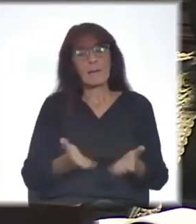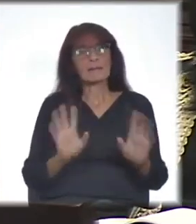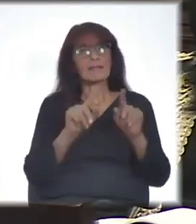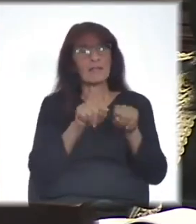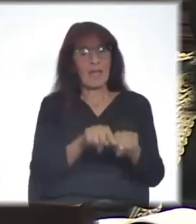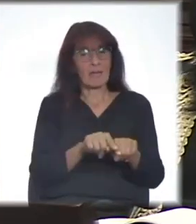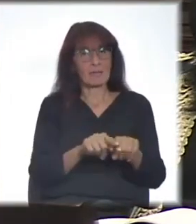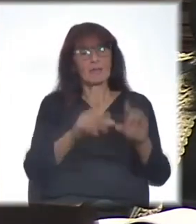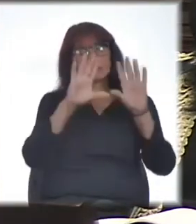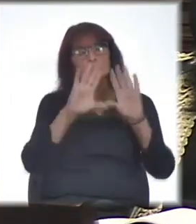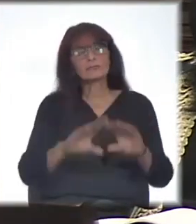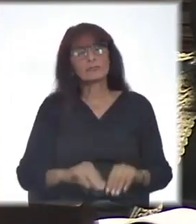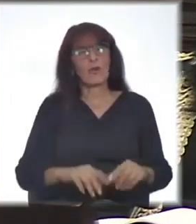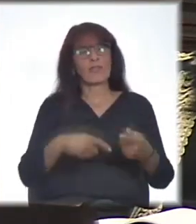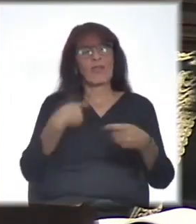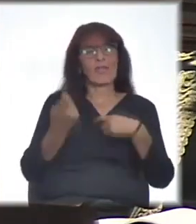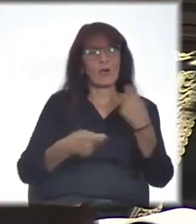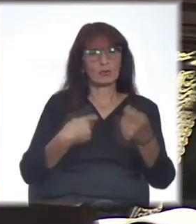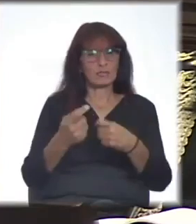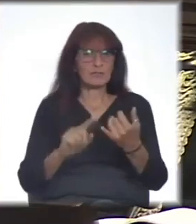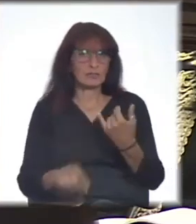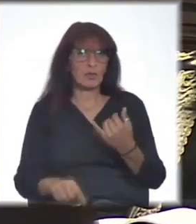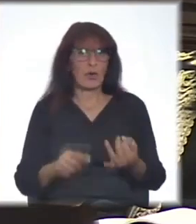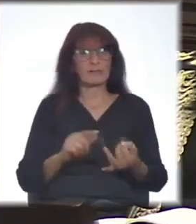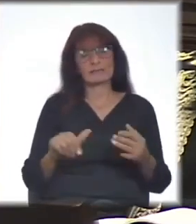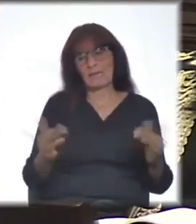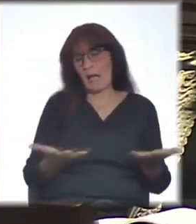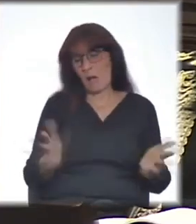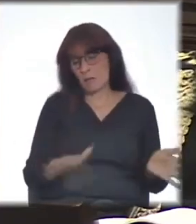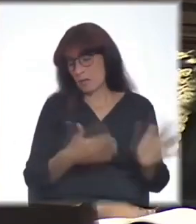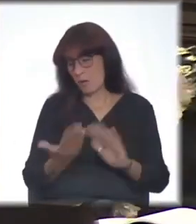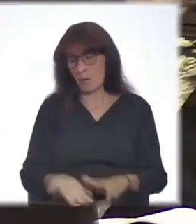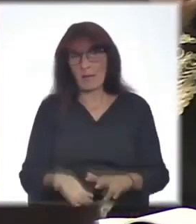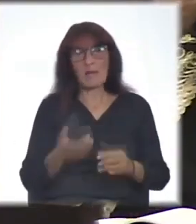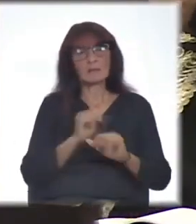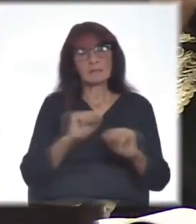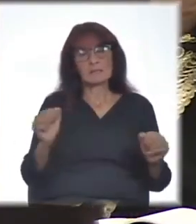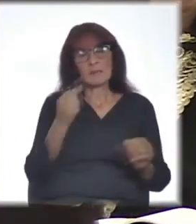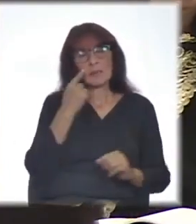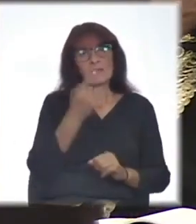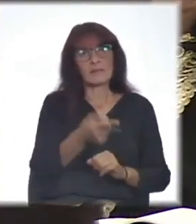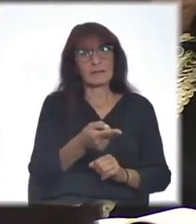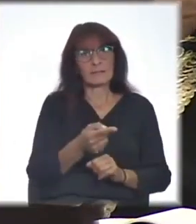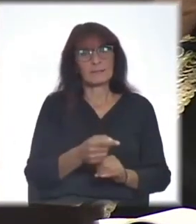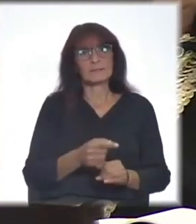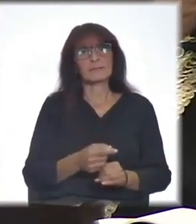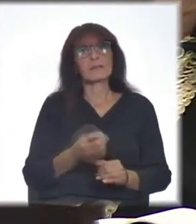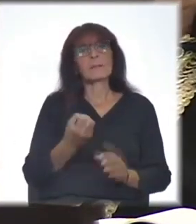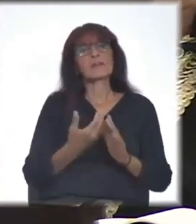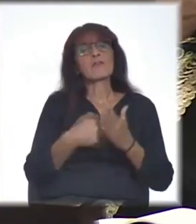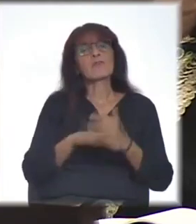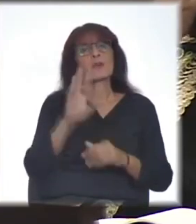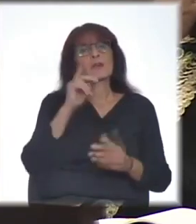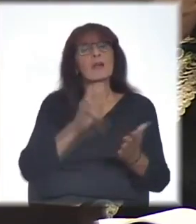sucedieron toda serie de negociaciones que desde la óptica actual se pueden visualizar como perfectibles, pero fueron el